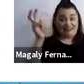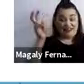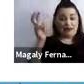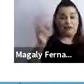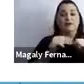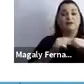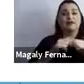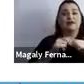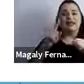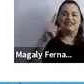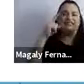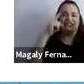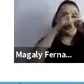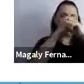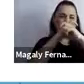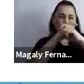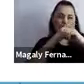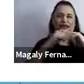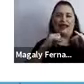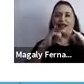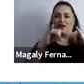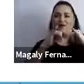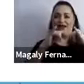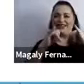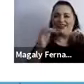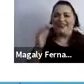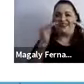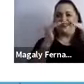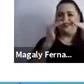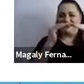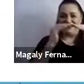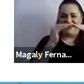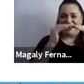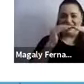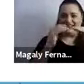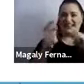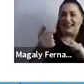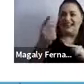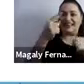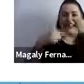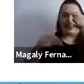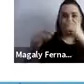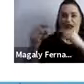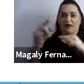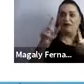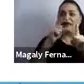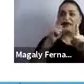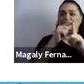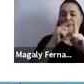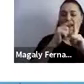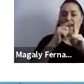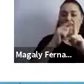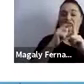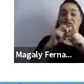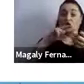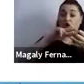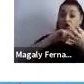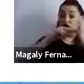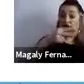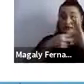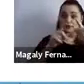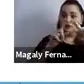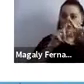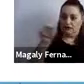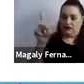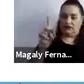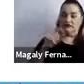se confunde con la igualdad, o casi se intercambian las palabras, cuando son conceptos